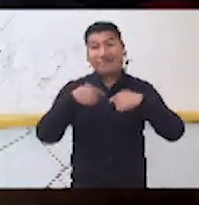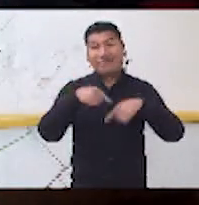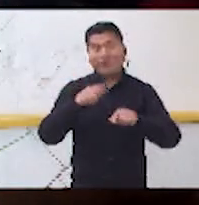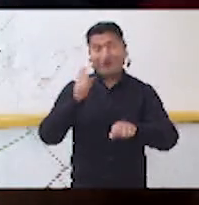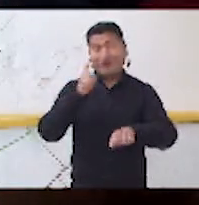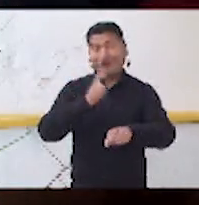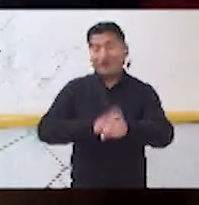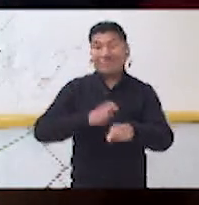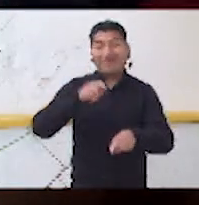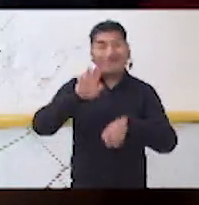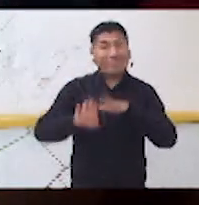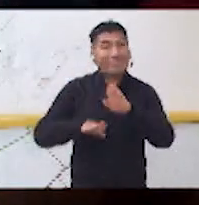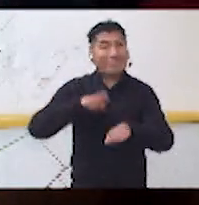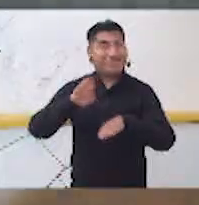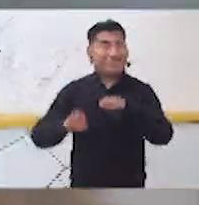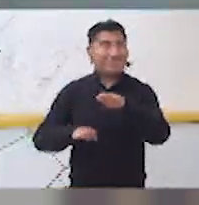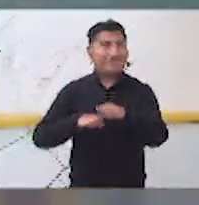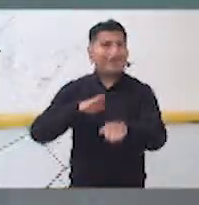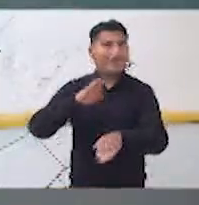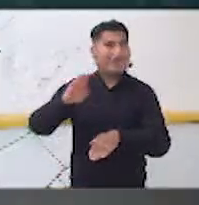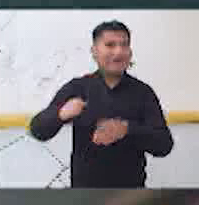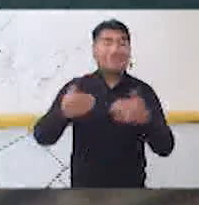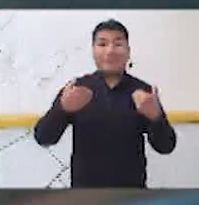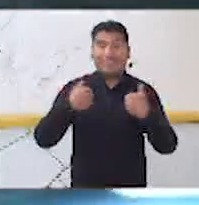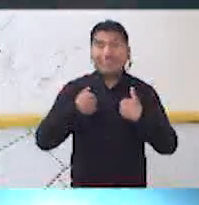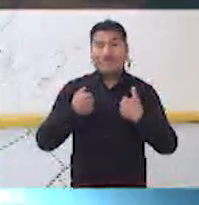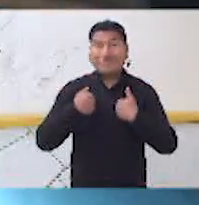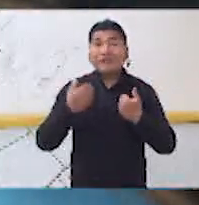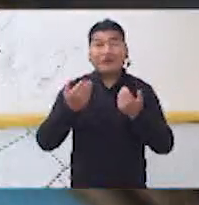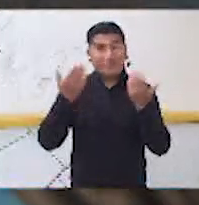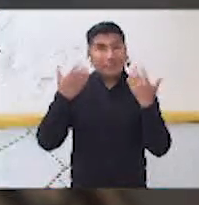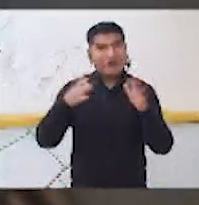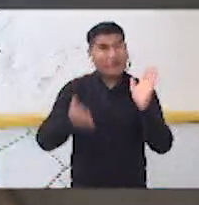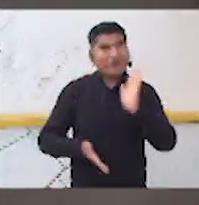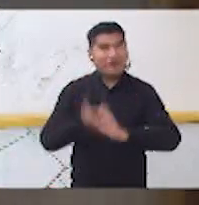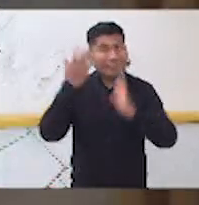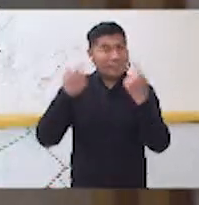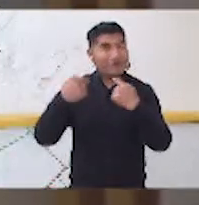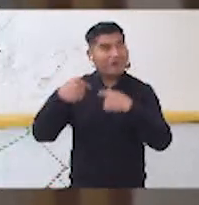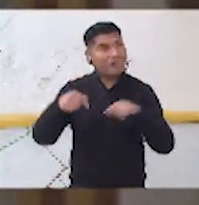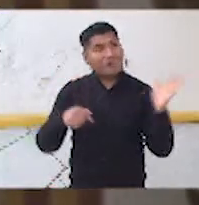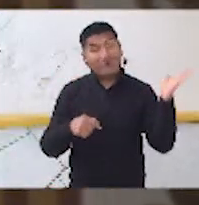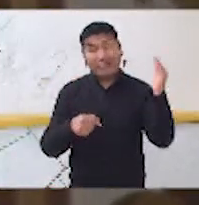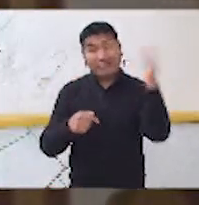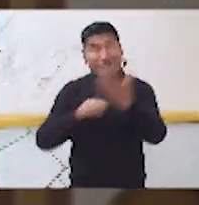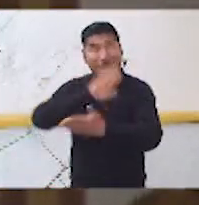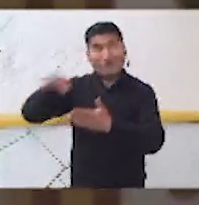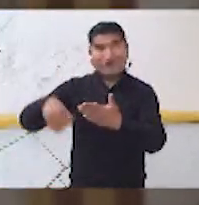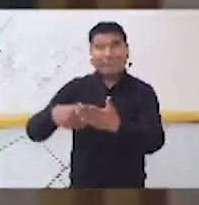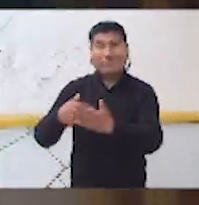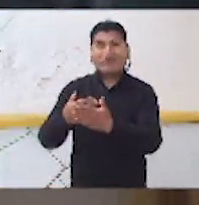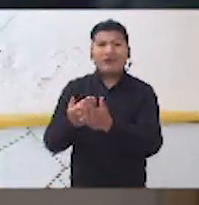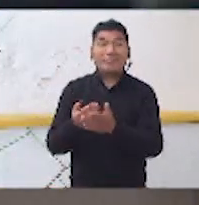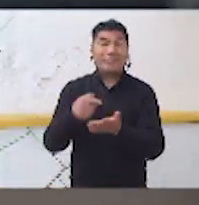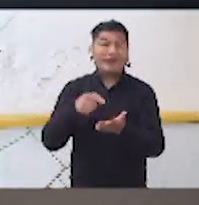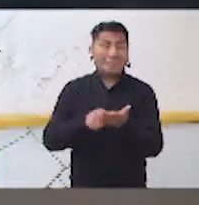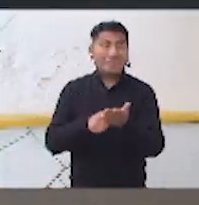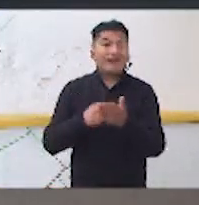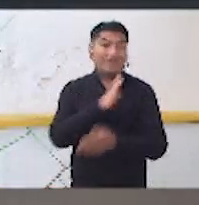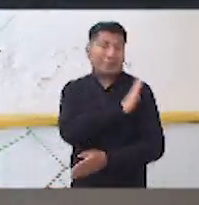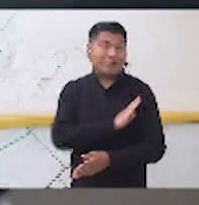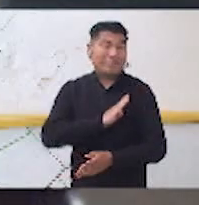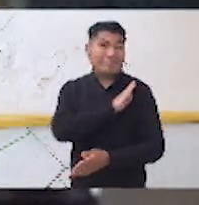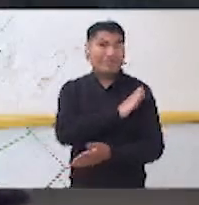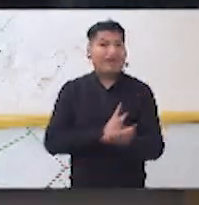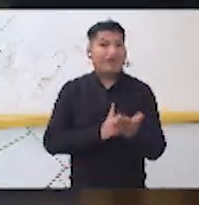de caminar. Que en los cerros bajan ya los mensajeros de la